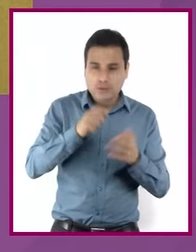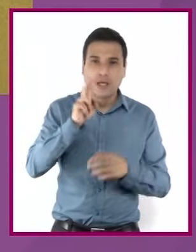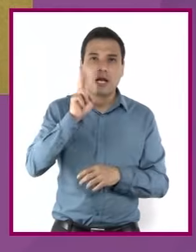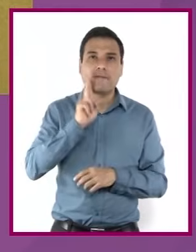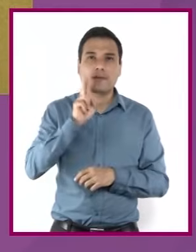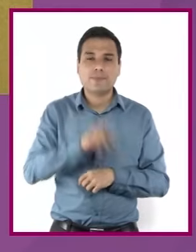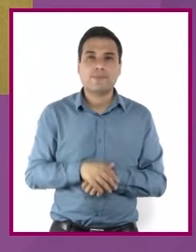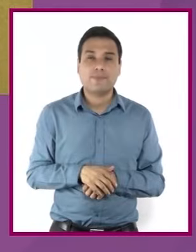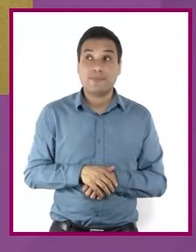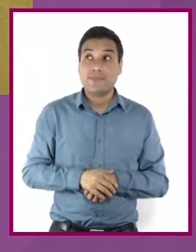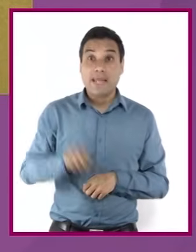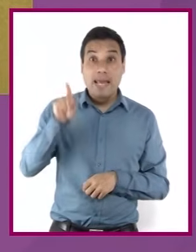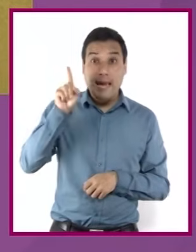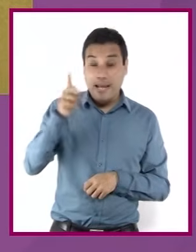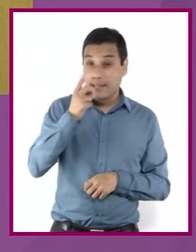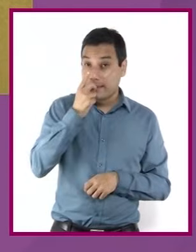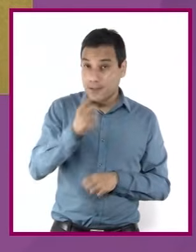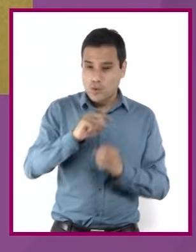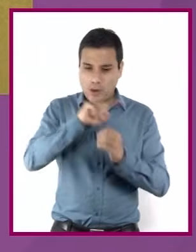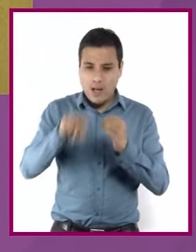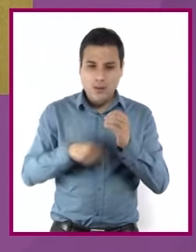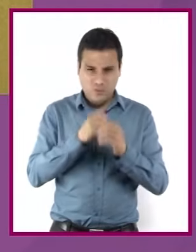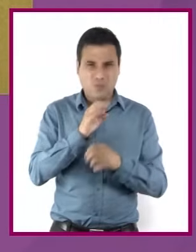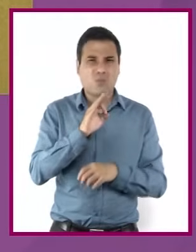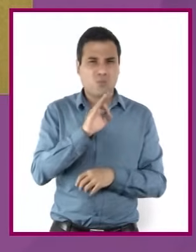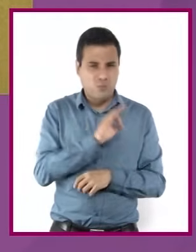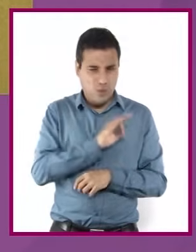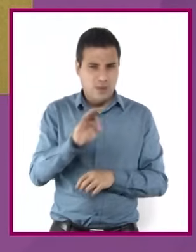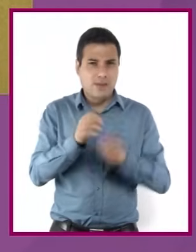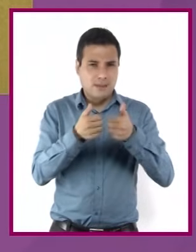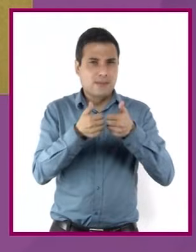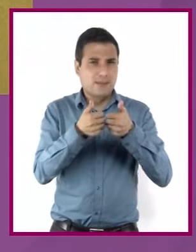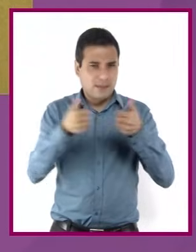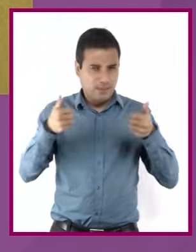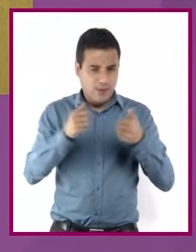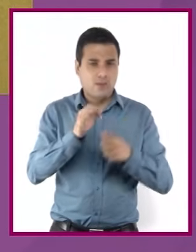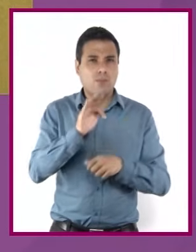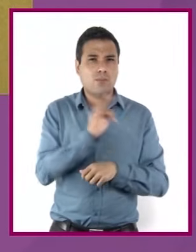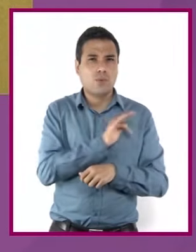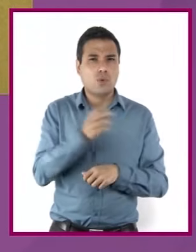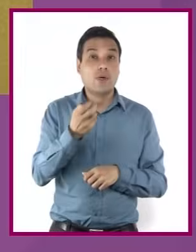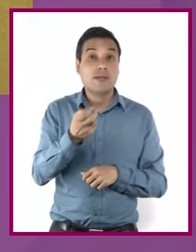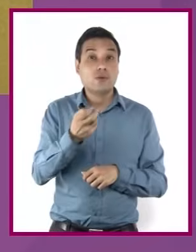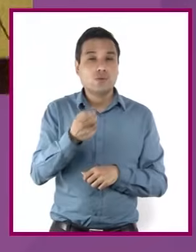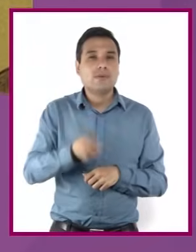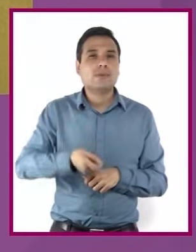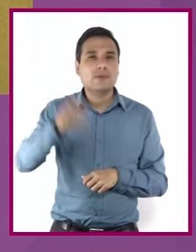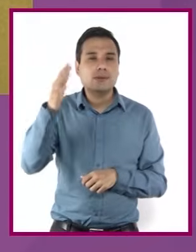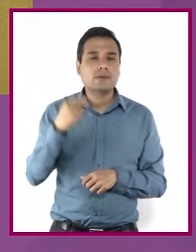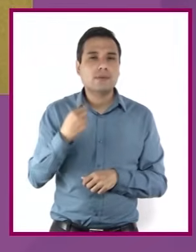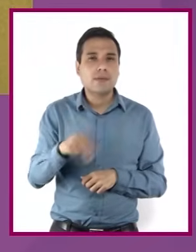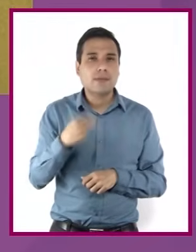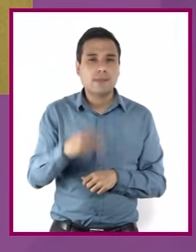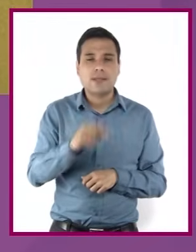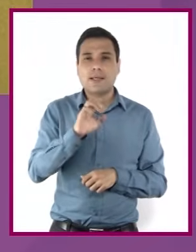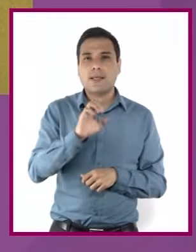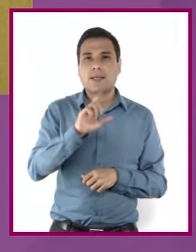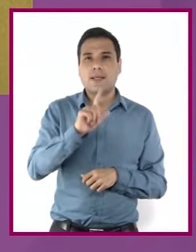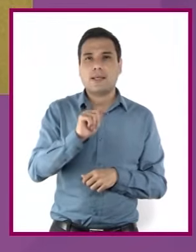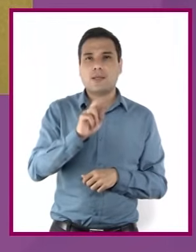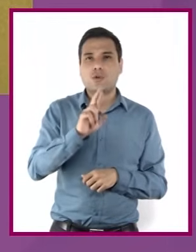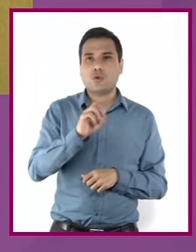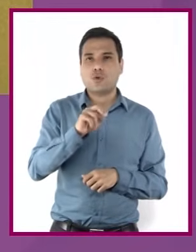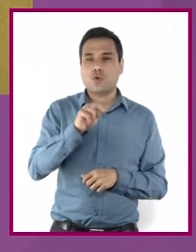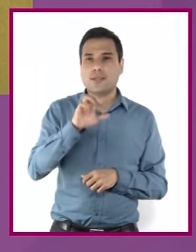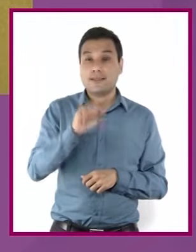podían separarse al arrancarles las partículas con carga que los conformaban, y denominó a estas partículas electrones. También planteó